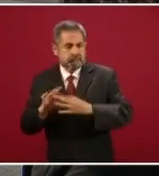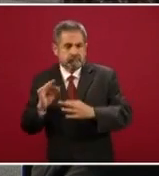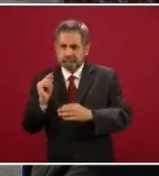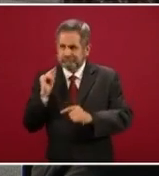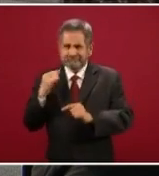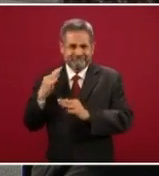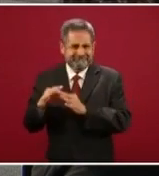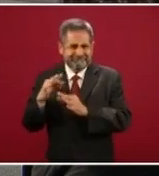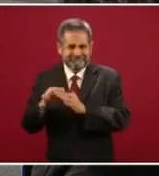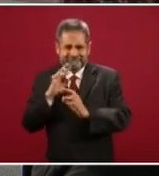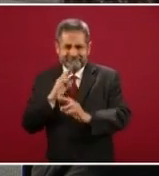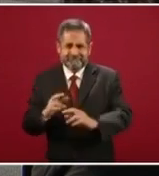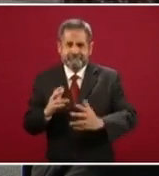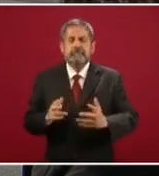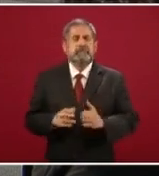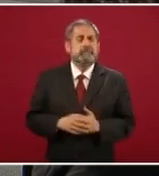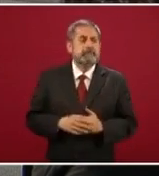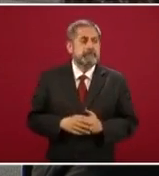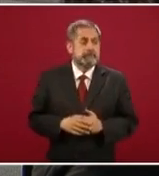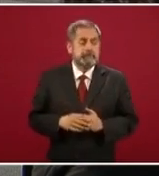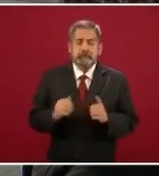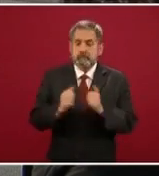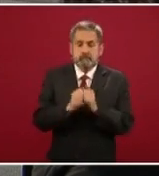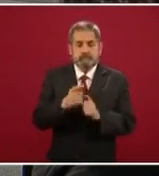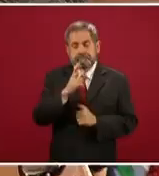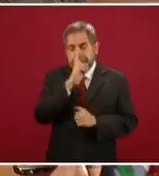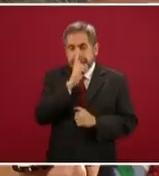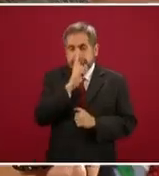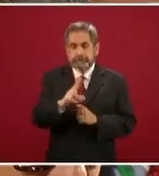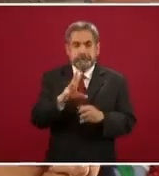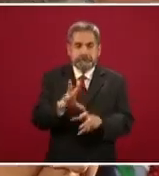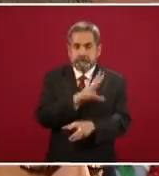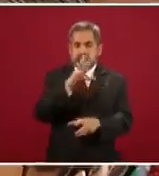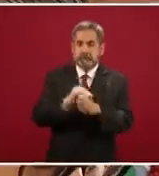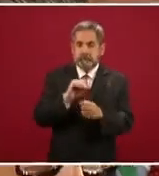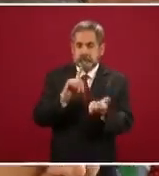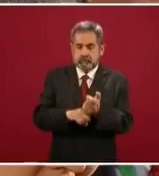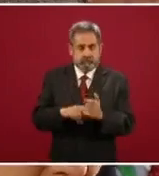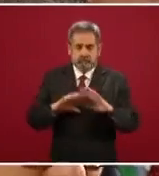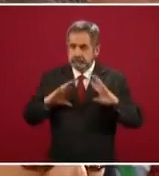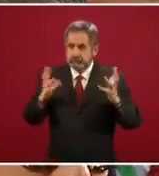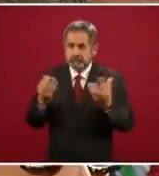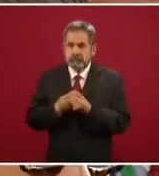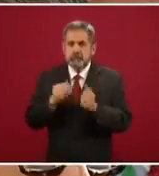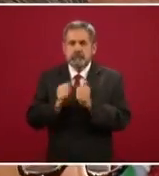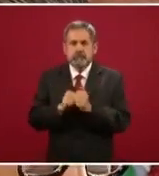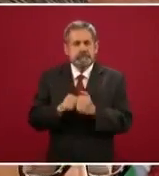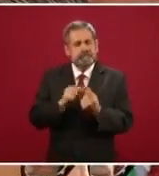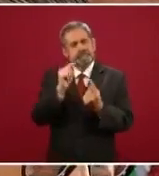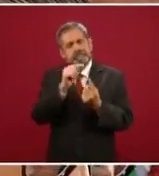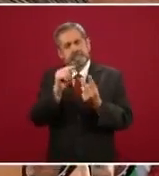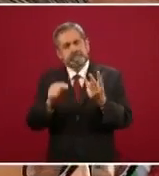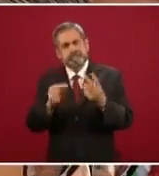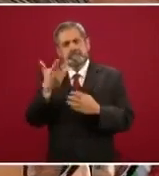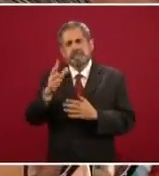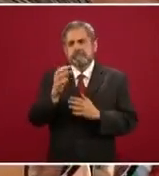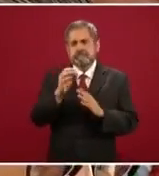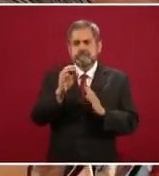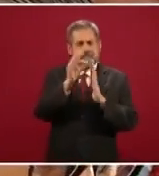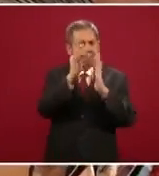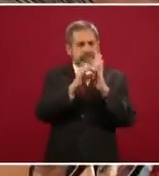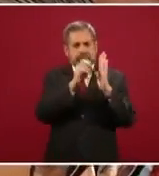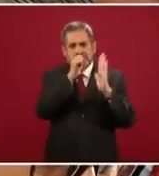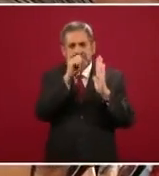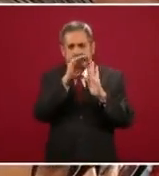días, y que haya una respuesta conjunta, clara, de algunos puntos, 10 puntos,